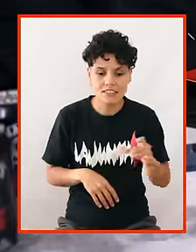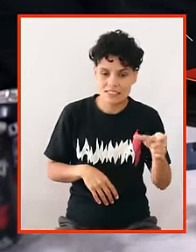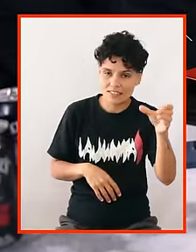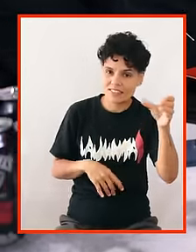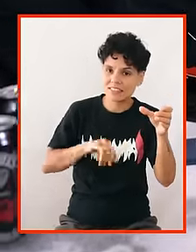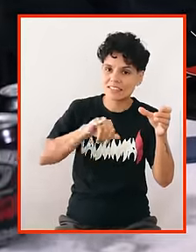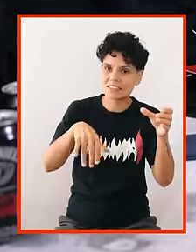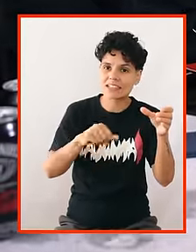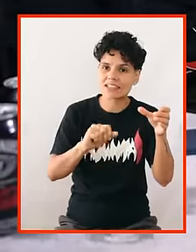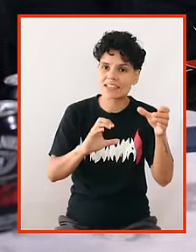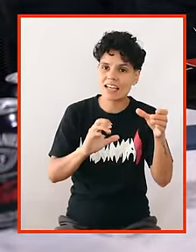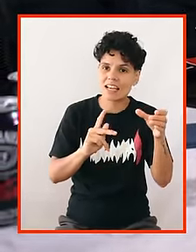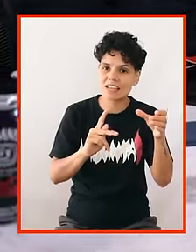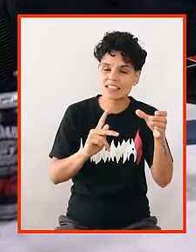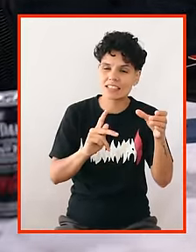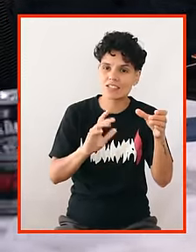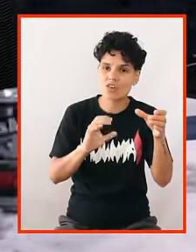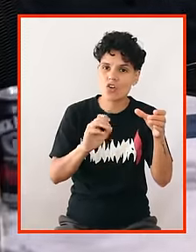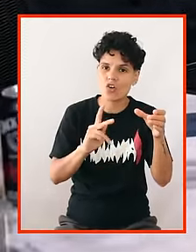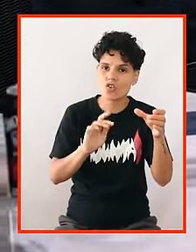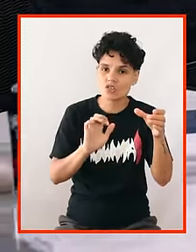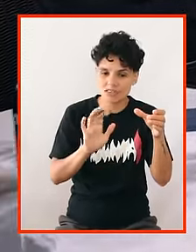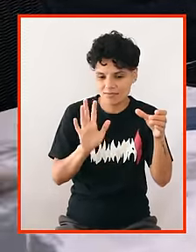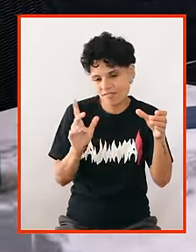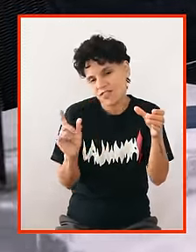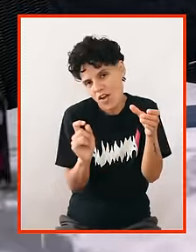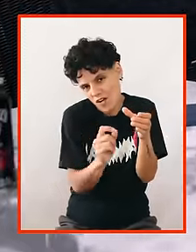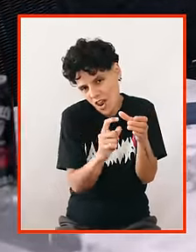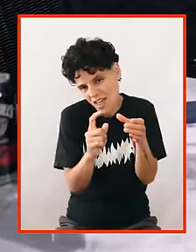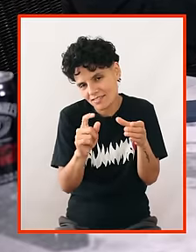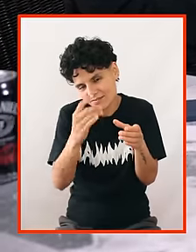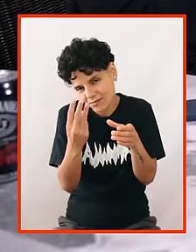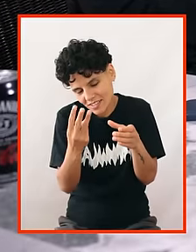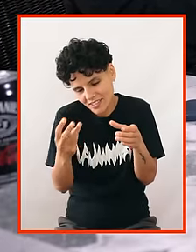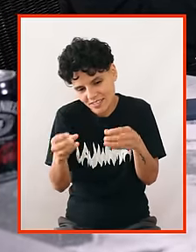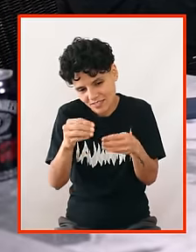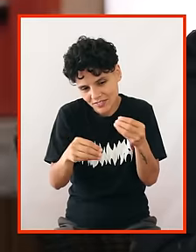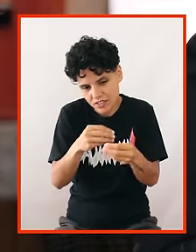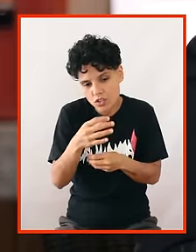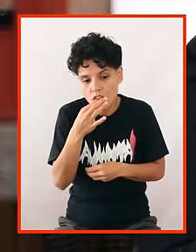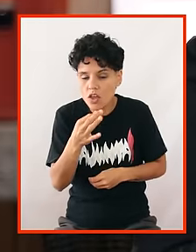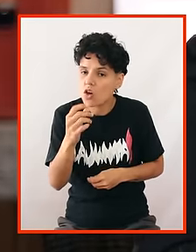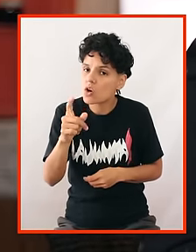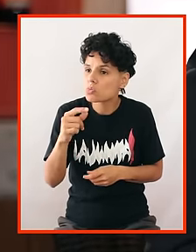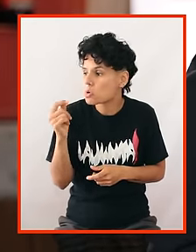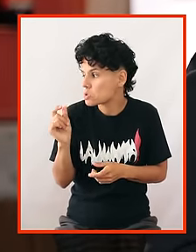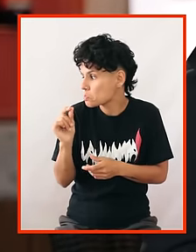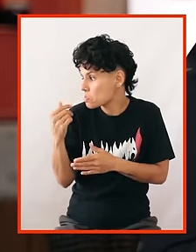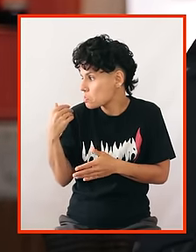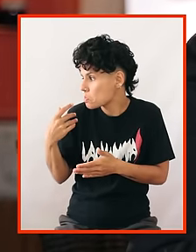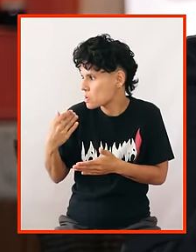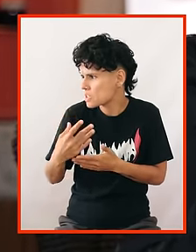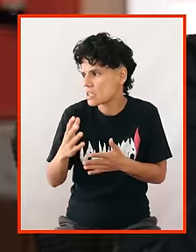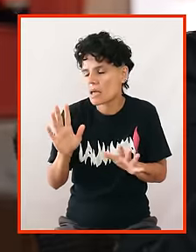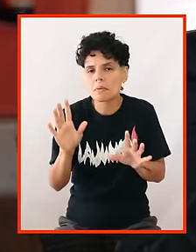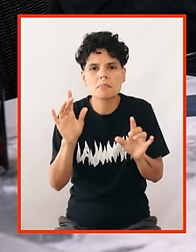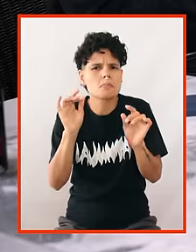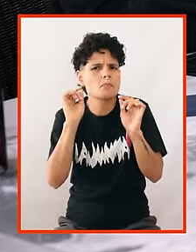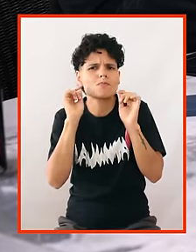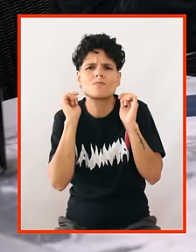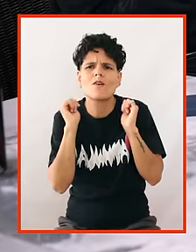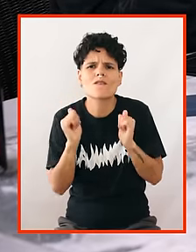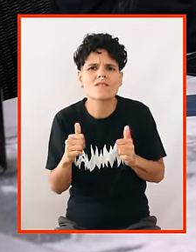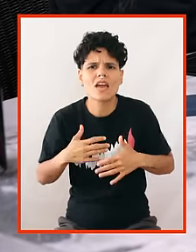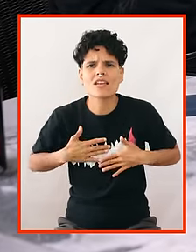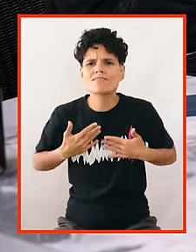¿Qué? ¿Italiana? Jack and Coke, ¿ah? Un sorbo le está tirando. Es que te digo que me he portado estos últimos meses súper bien.